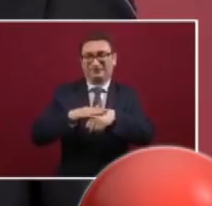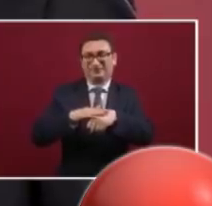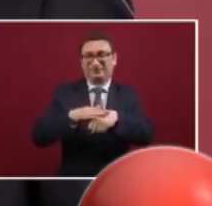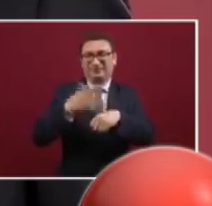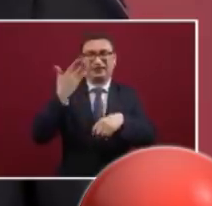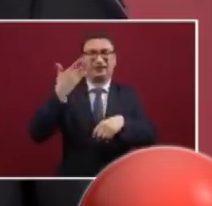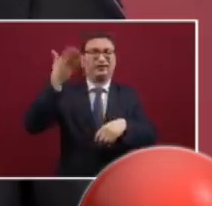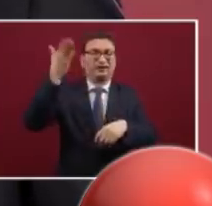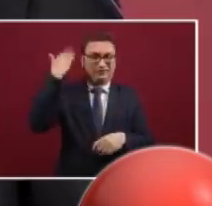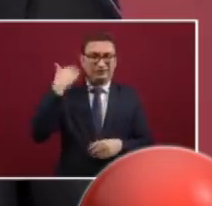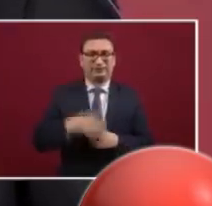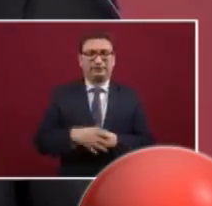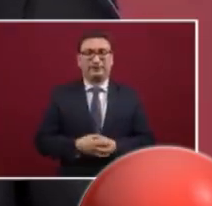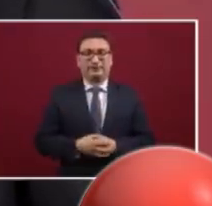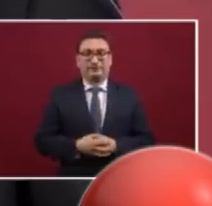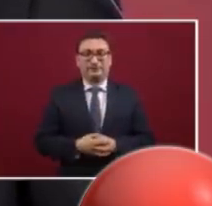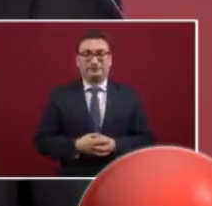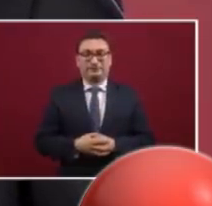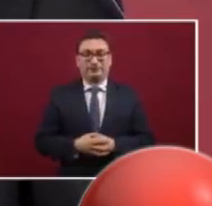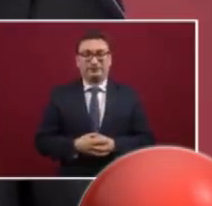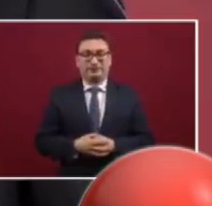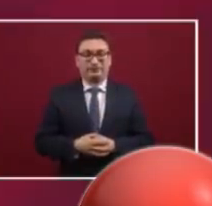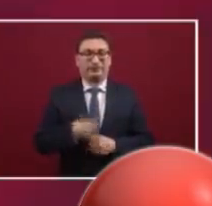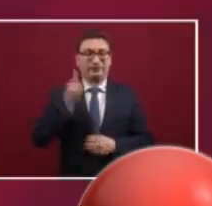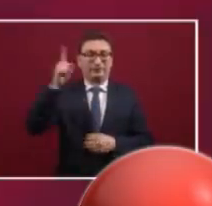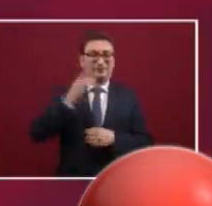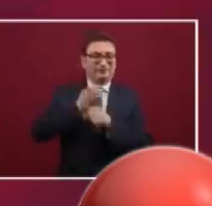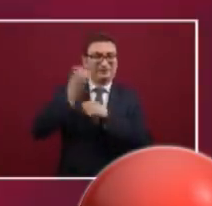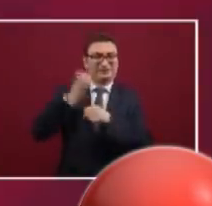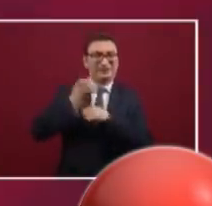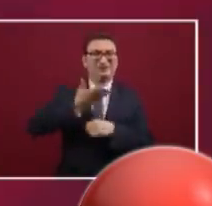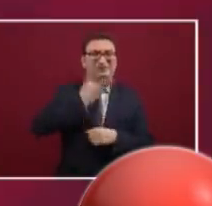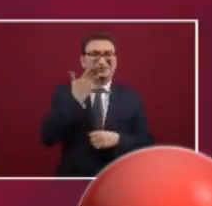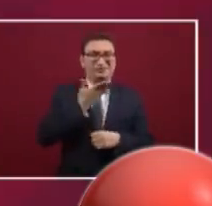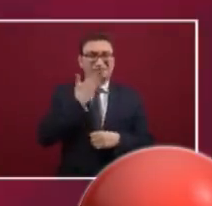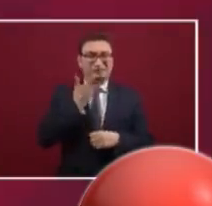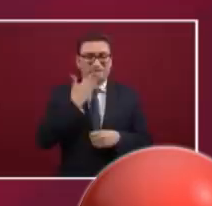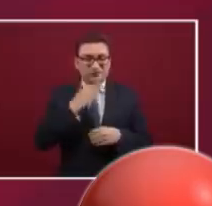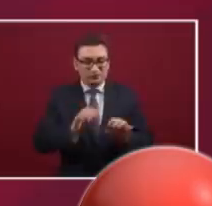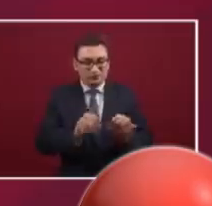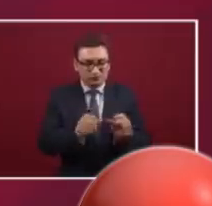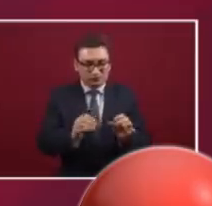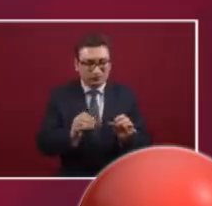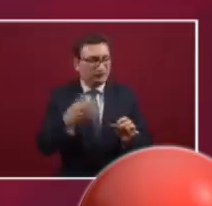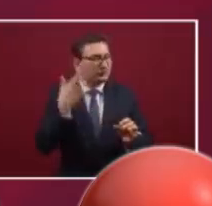En mi estado era que mandaran el cayuco